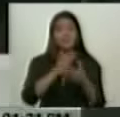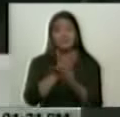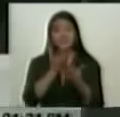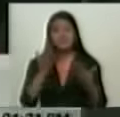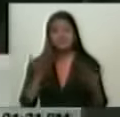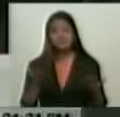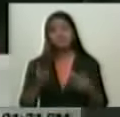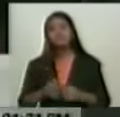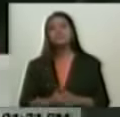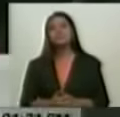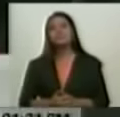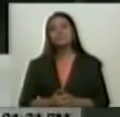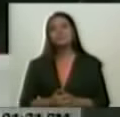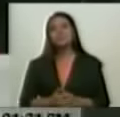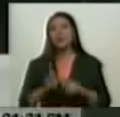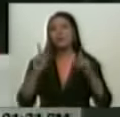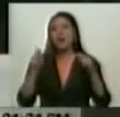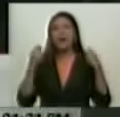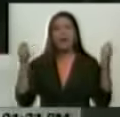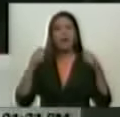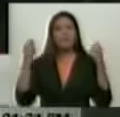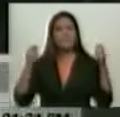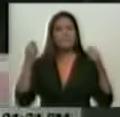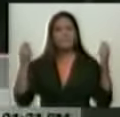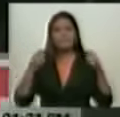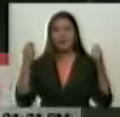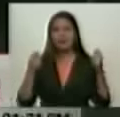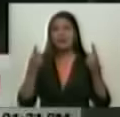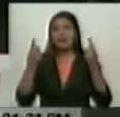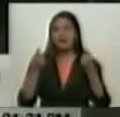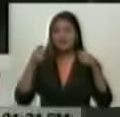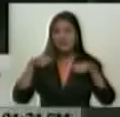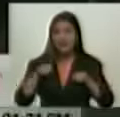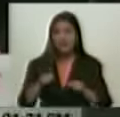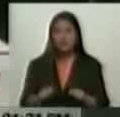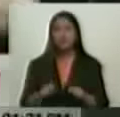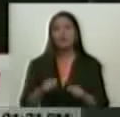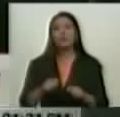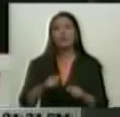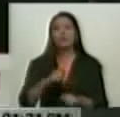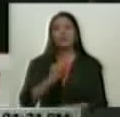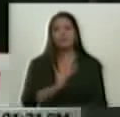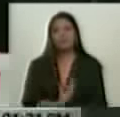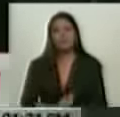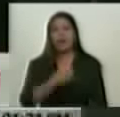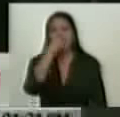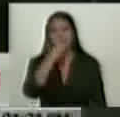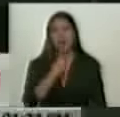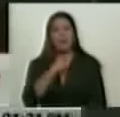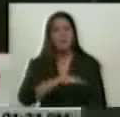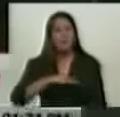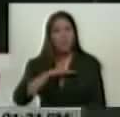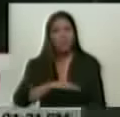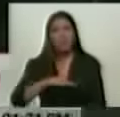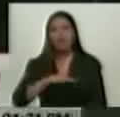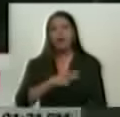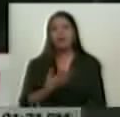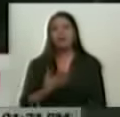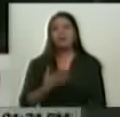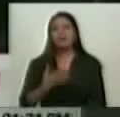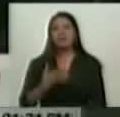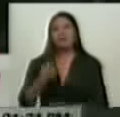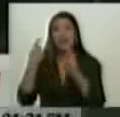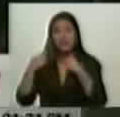que a pesar de una campaña mediática que intentó dañarnos la moral que intentó dañar 10